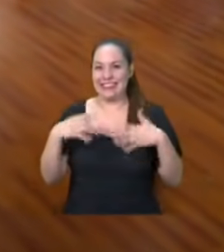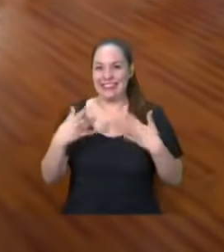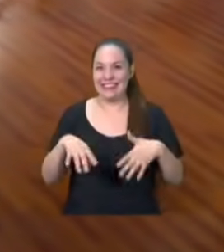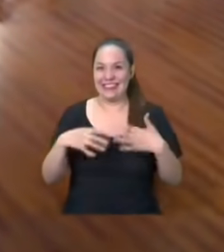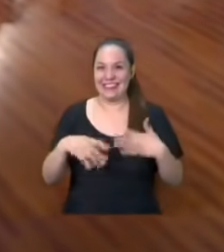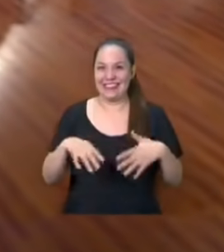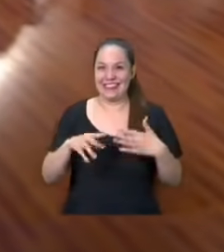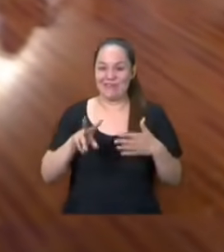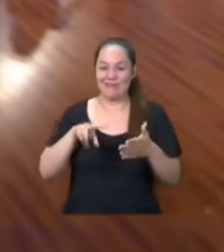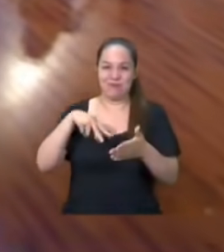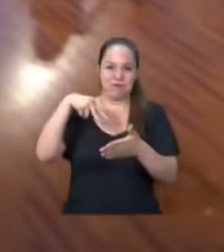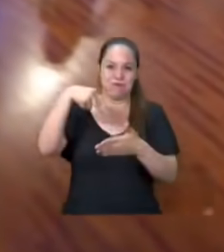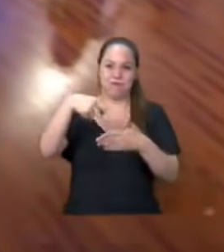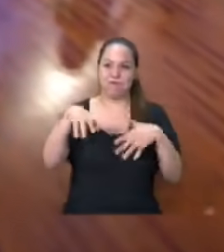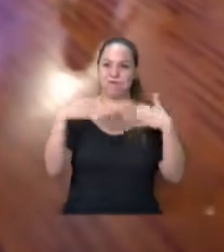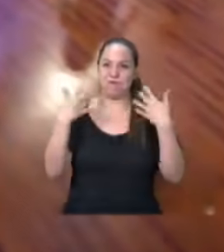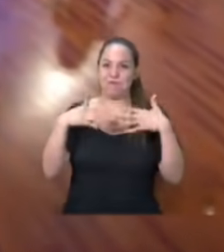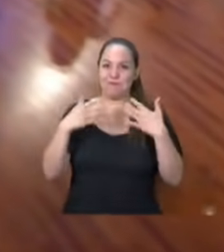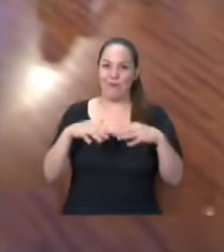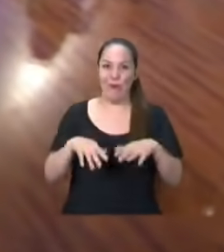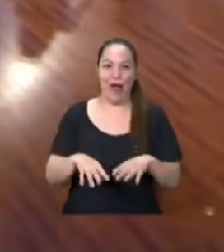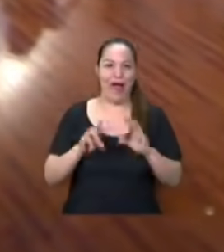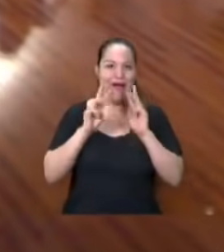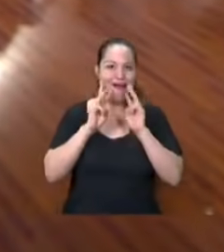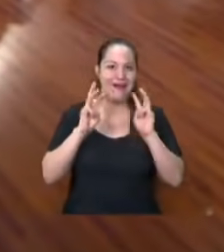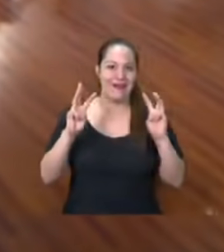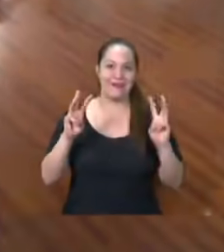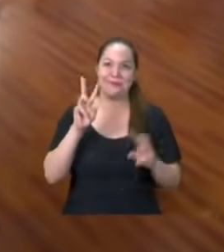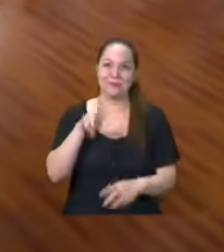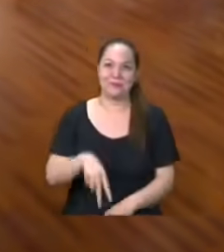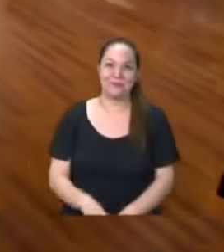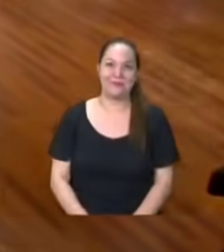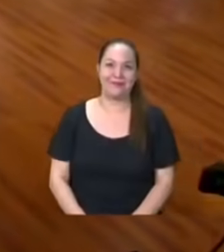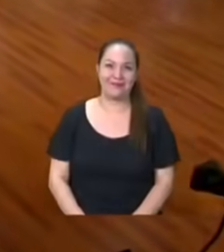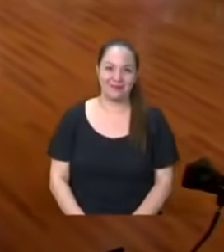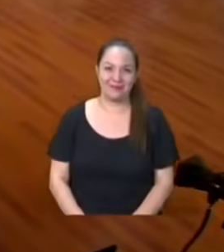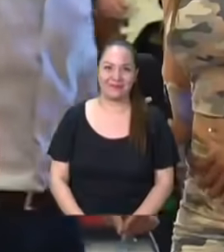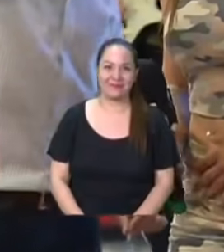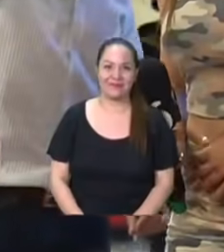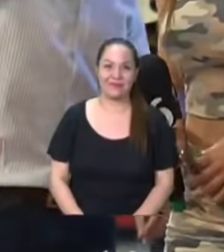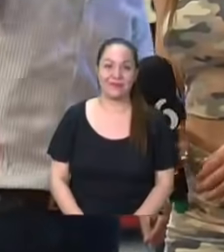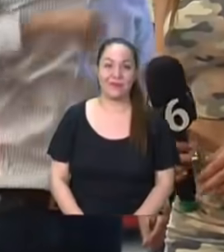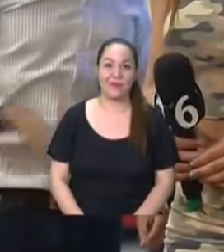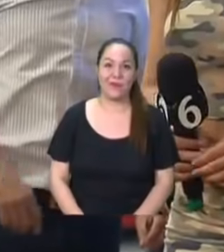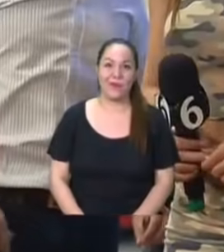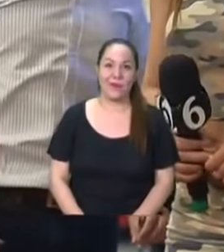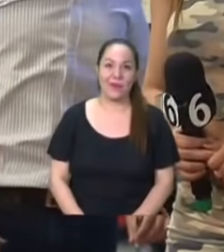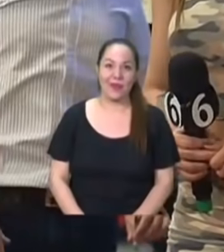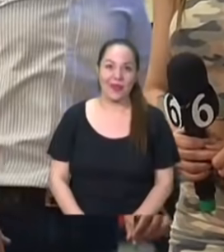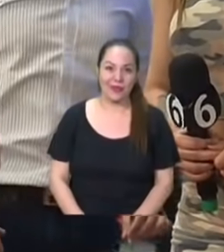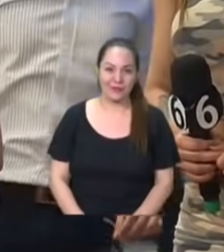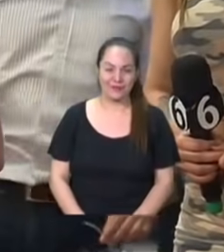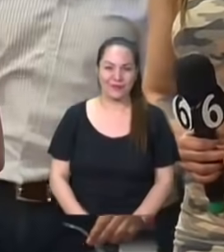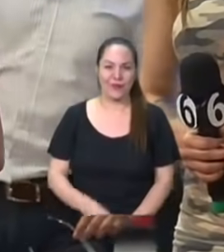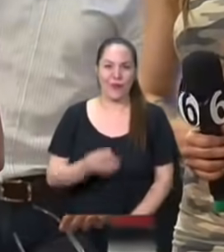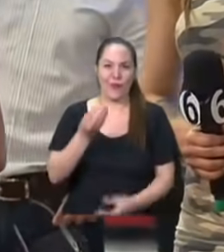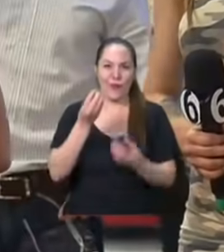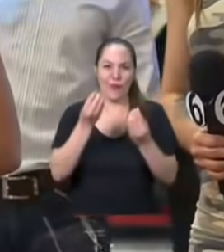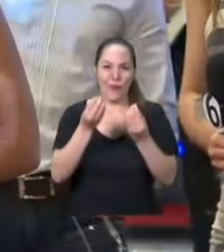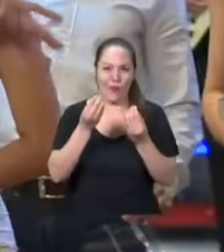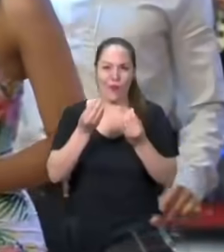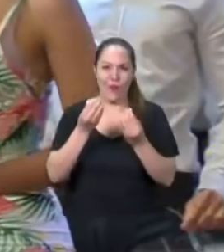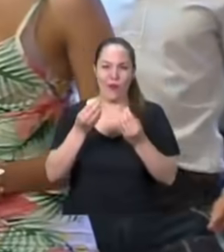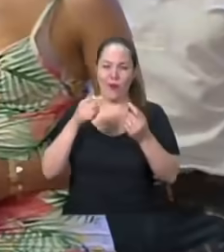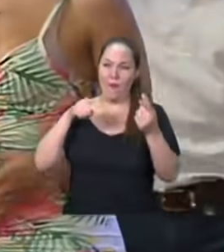campanazo. Rodillándole. Oye, qué golpe tan fuerte le acabas de propinar